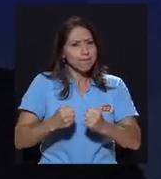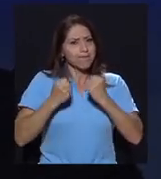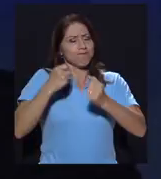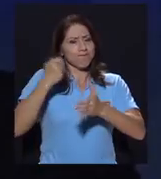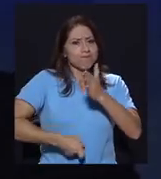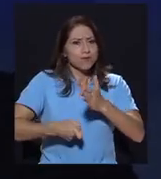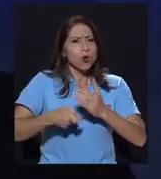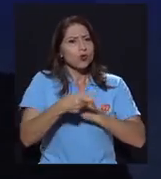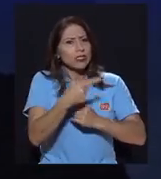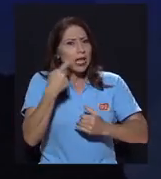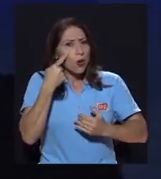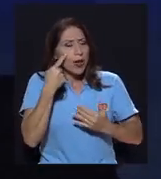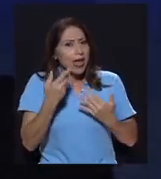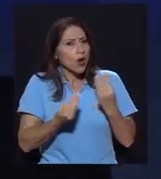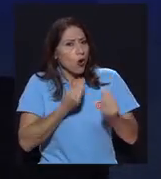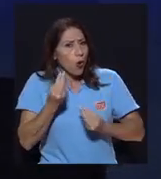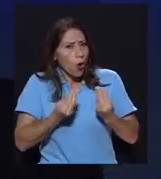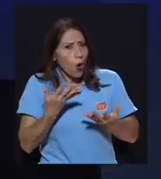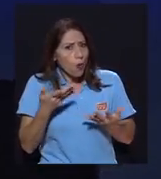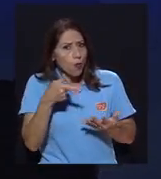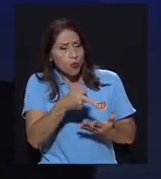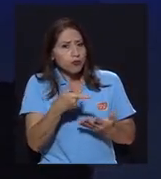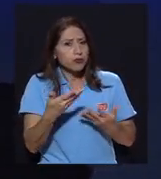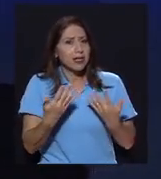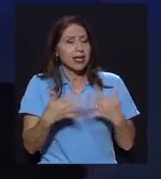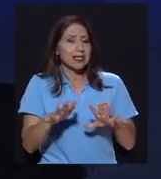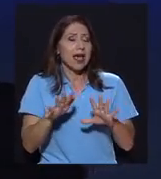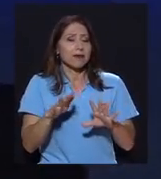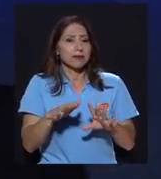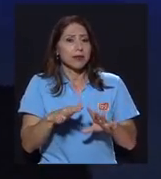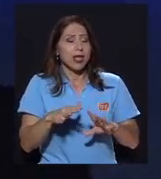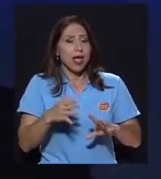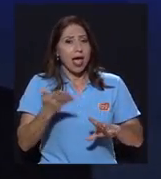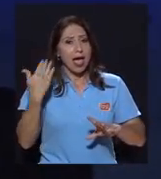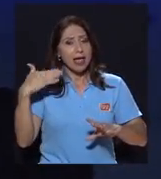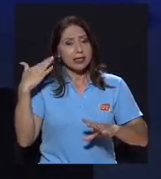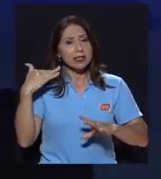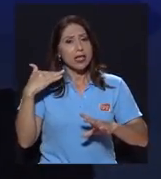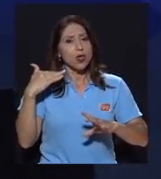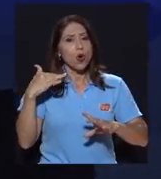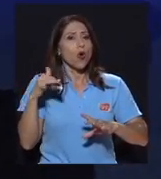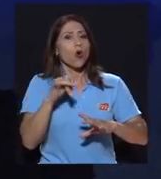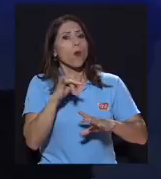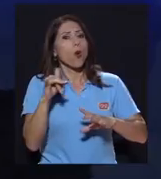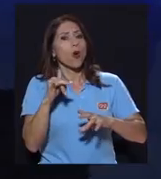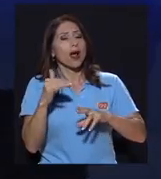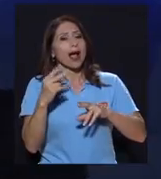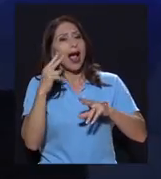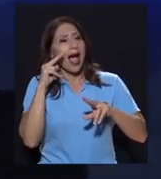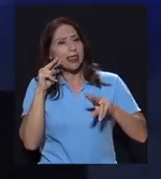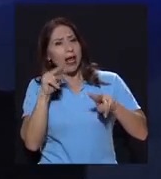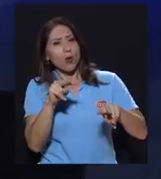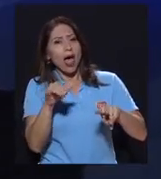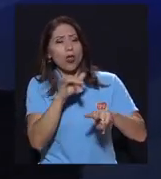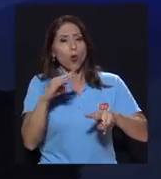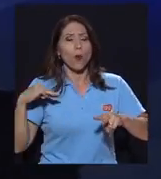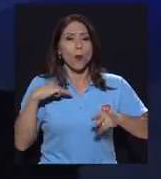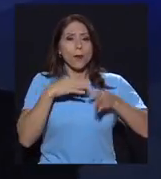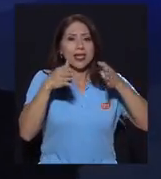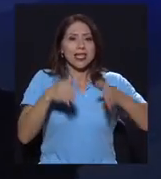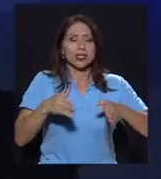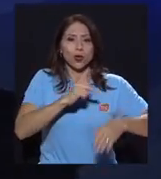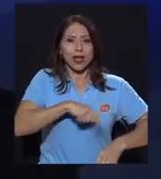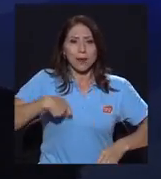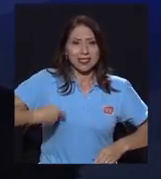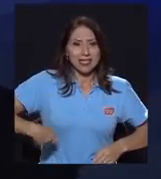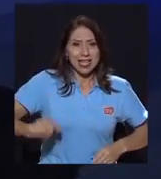usted que ha sido catalogado en caso específico como casi él el ministro de la presidencia aunque ahora vamos a avanzar un poquito más